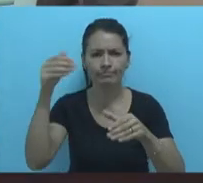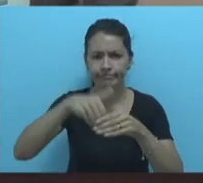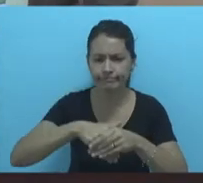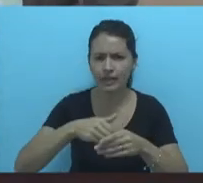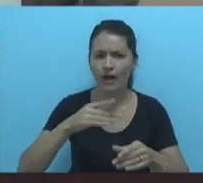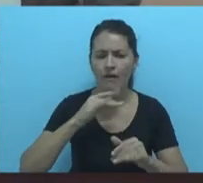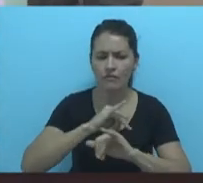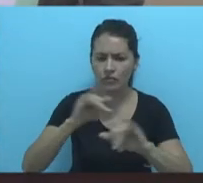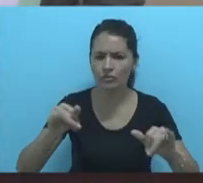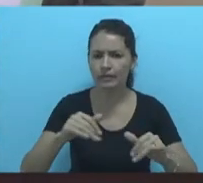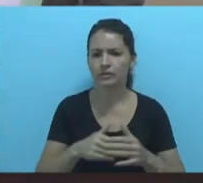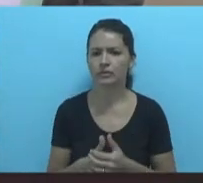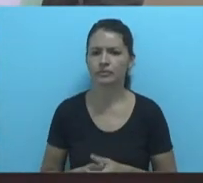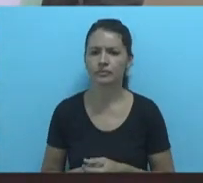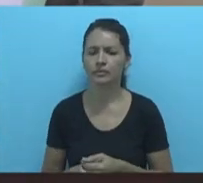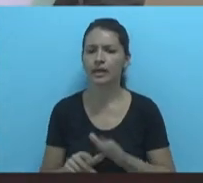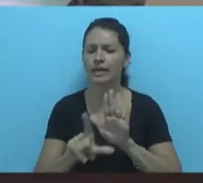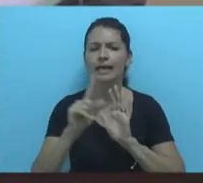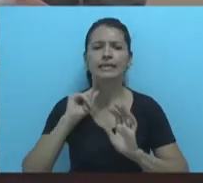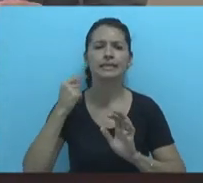la cual adhirió nuestra provincia mediante la Ley